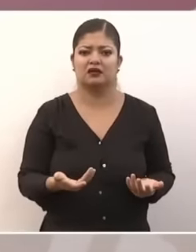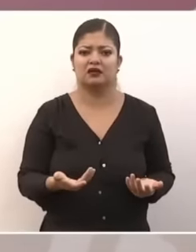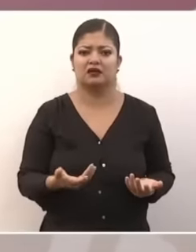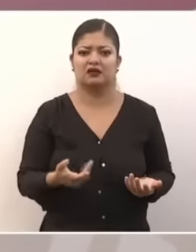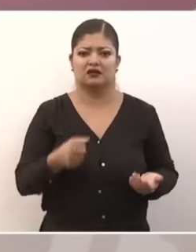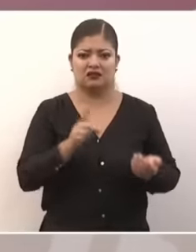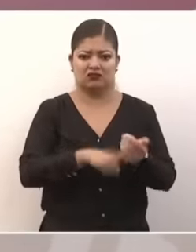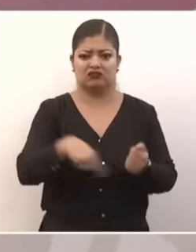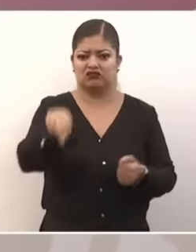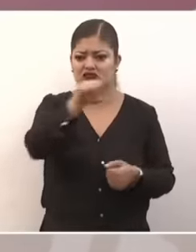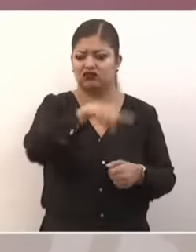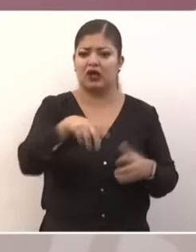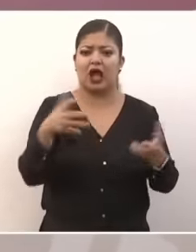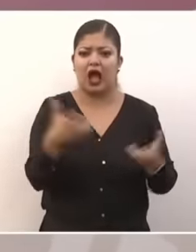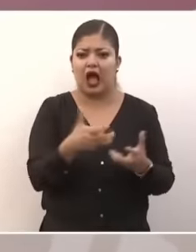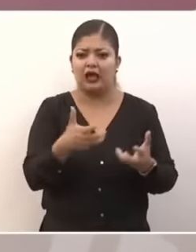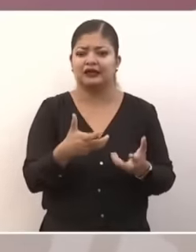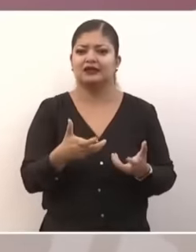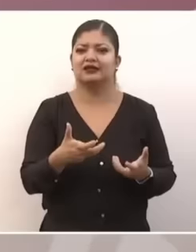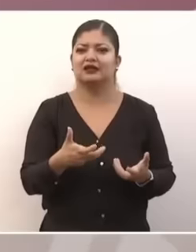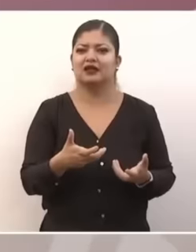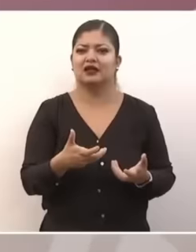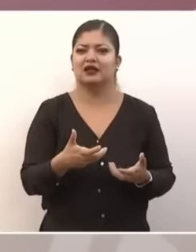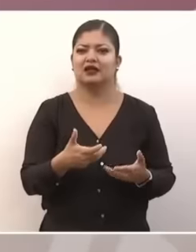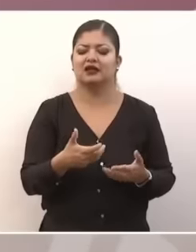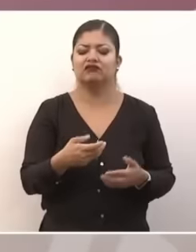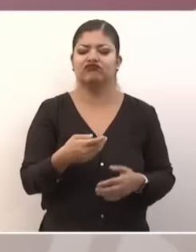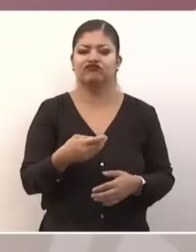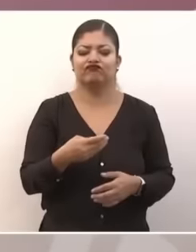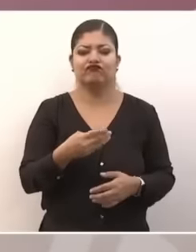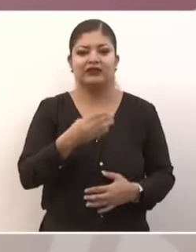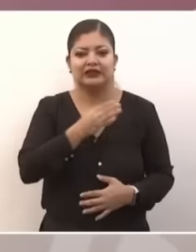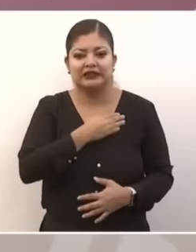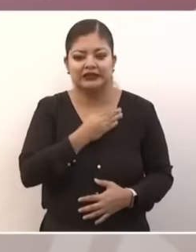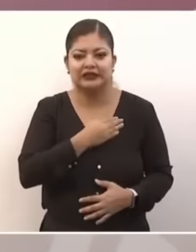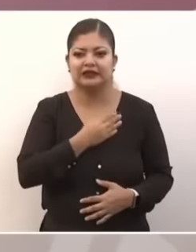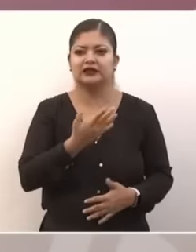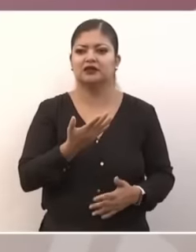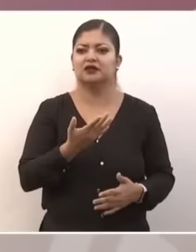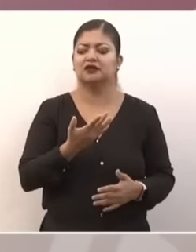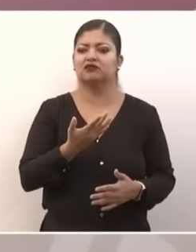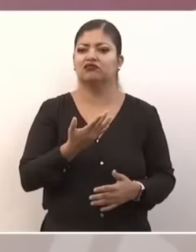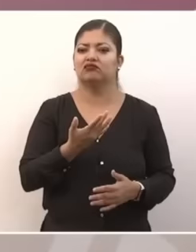actuaron ustedes con mucha bondad, con mucha